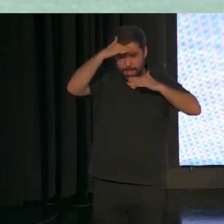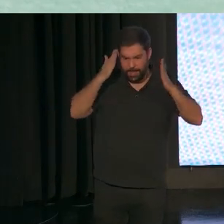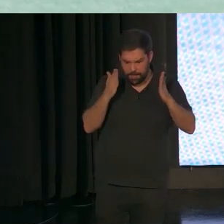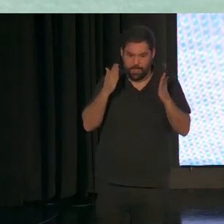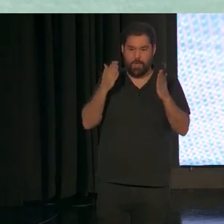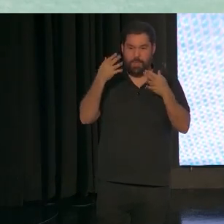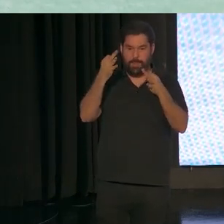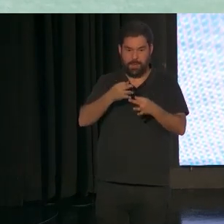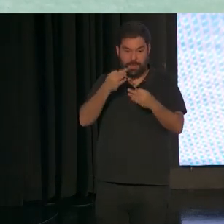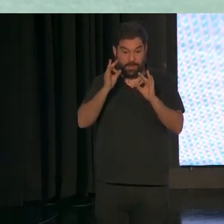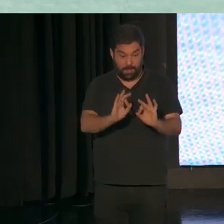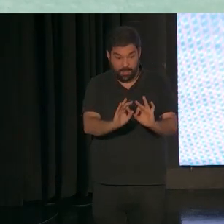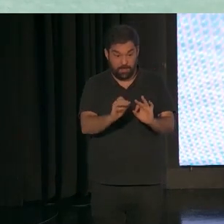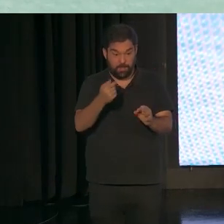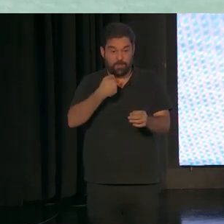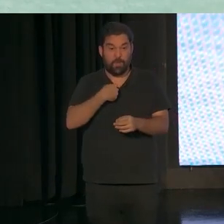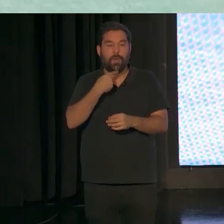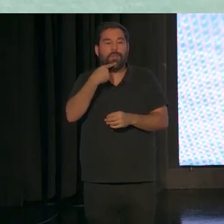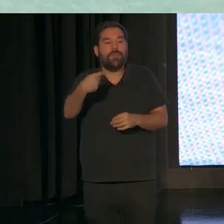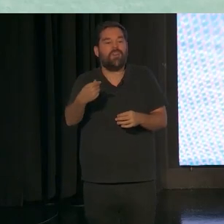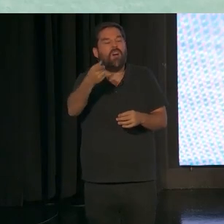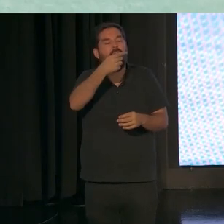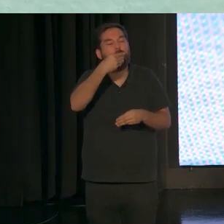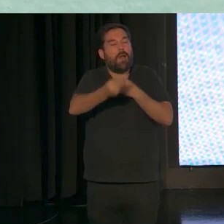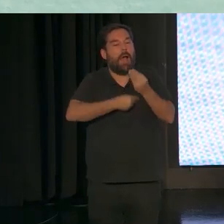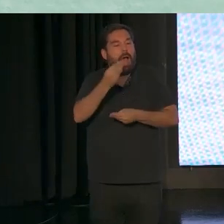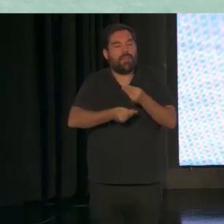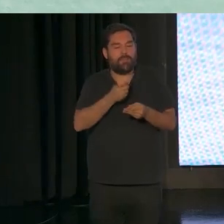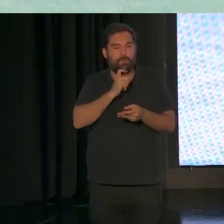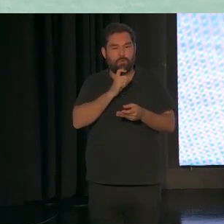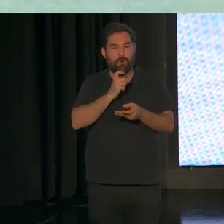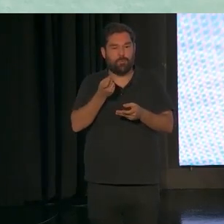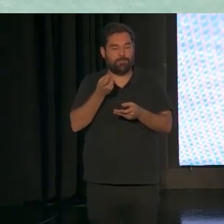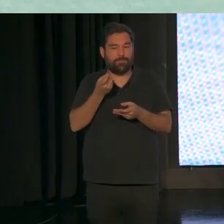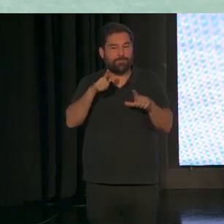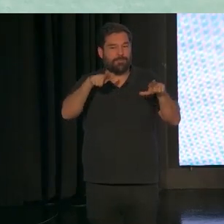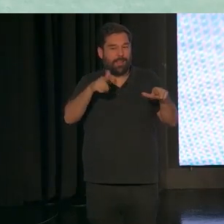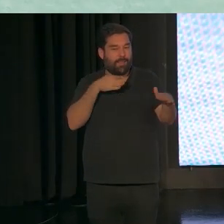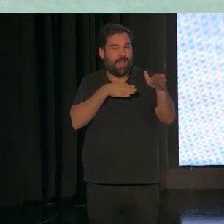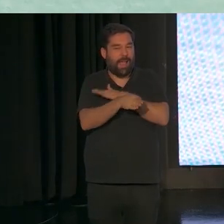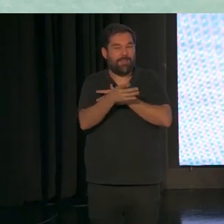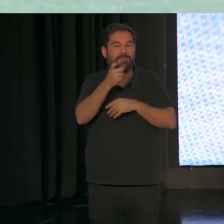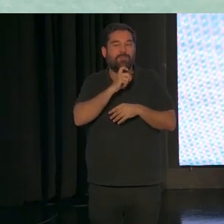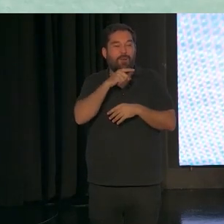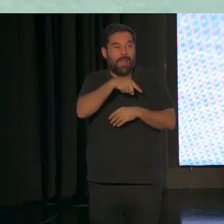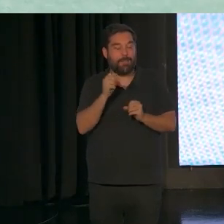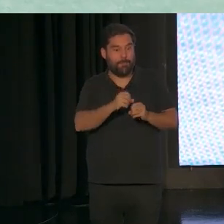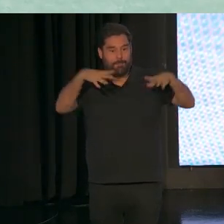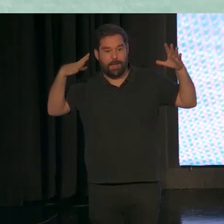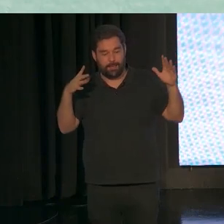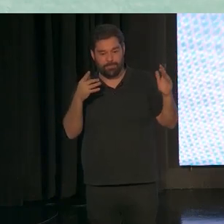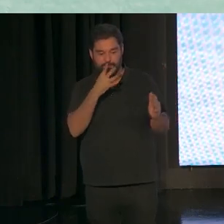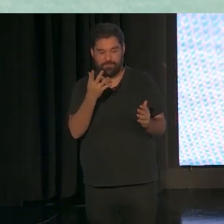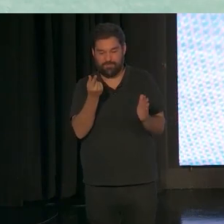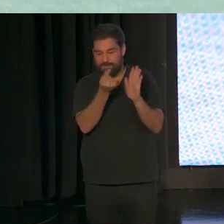realmente yo siempre digo no sé cómo lo hacen Cuando entras en el aula dices es que están haciendo magia eh Porque con las